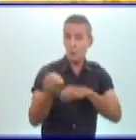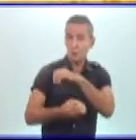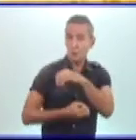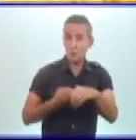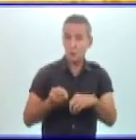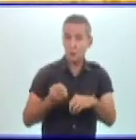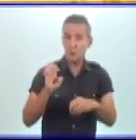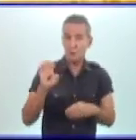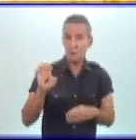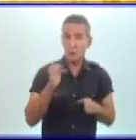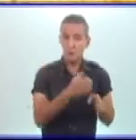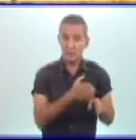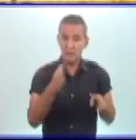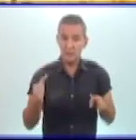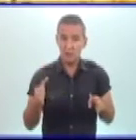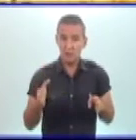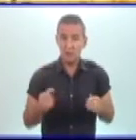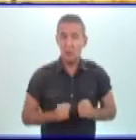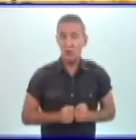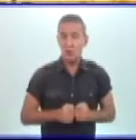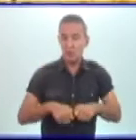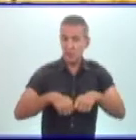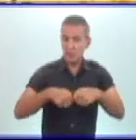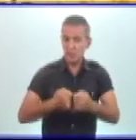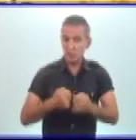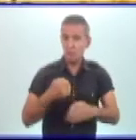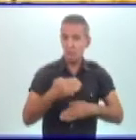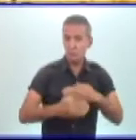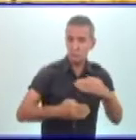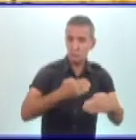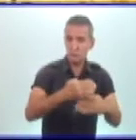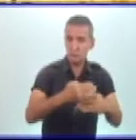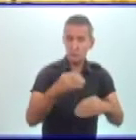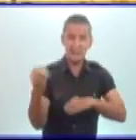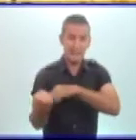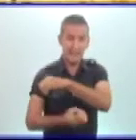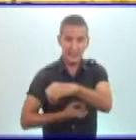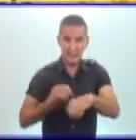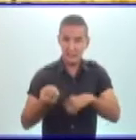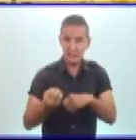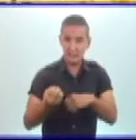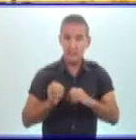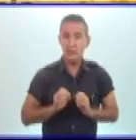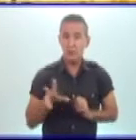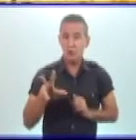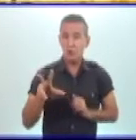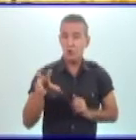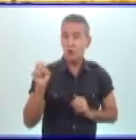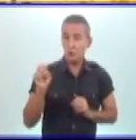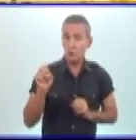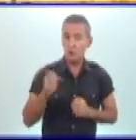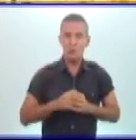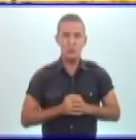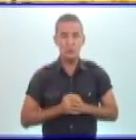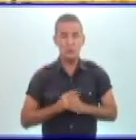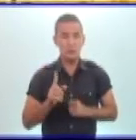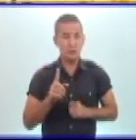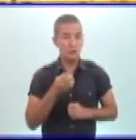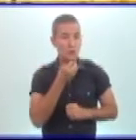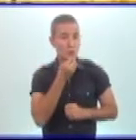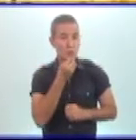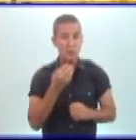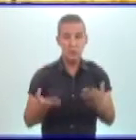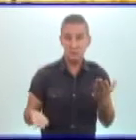bien el desenlace de un proceso histórico lento y gradual de transformaciones que da lugar a algo nuevo. Por lo tanto, no podemos